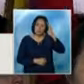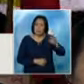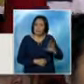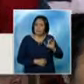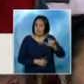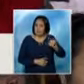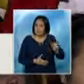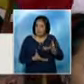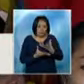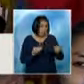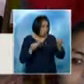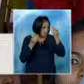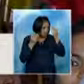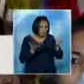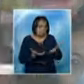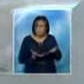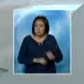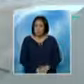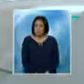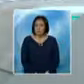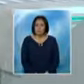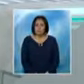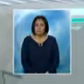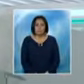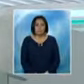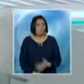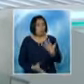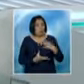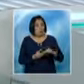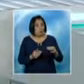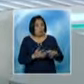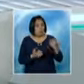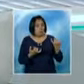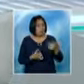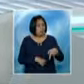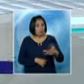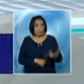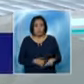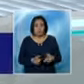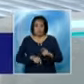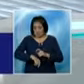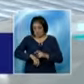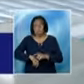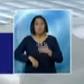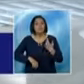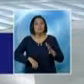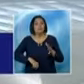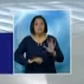continúa desaparecido. Repetición, repetición. Bien, mucha historia el día de hoy definitivamente, pero siendo la una ya